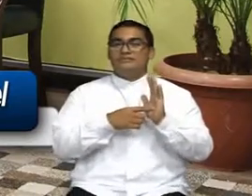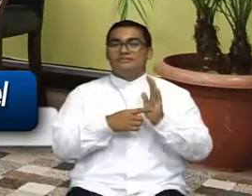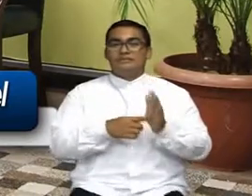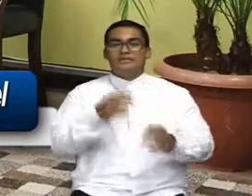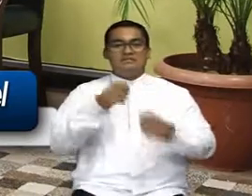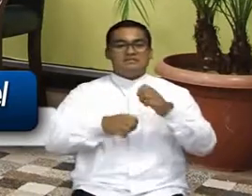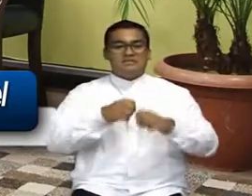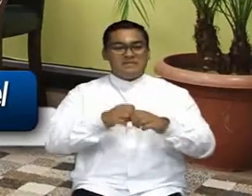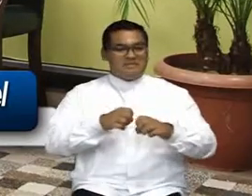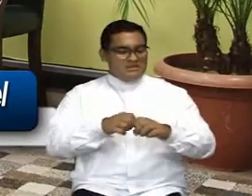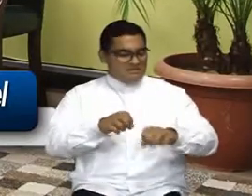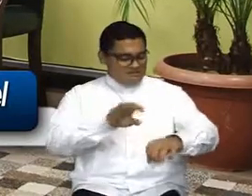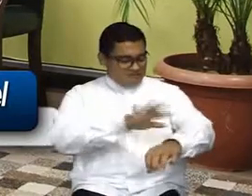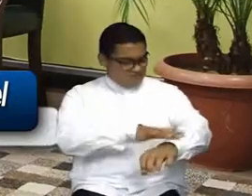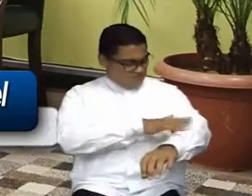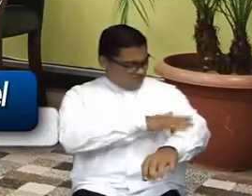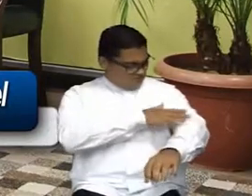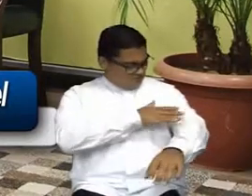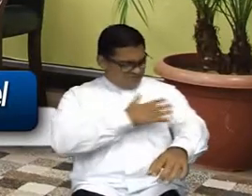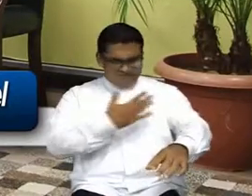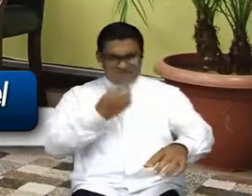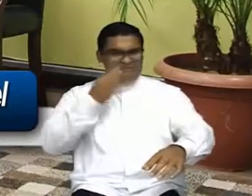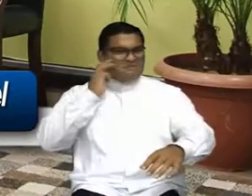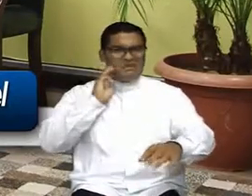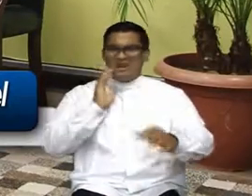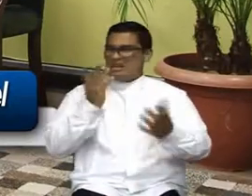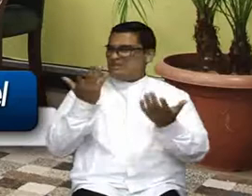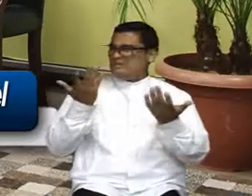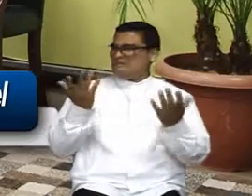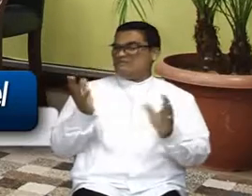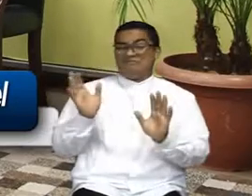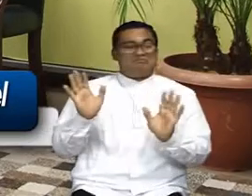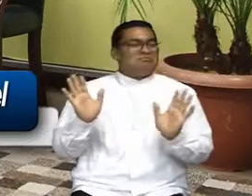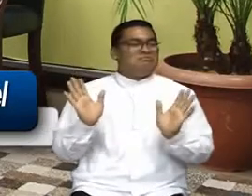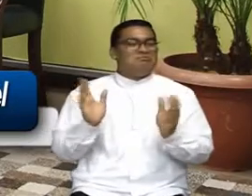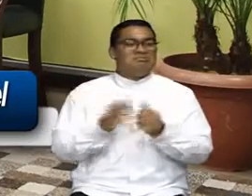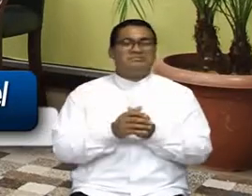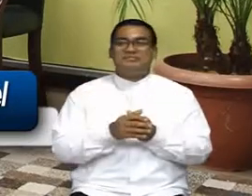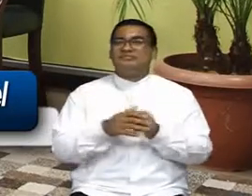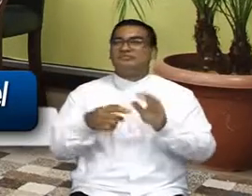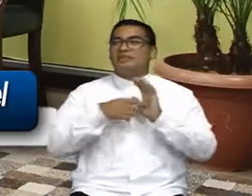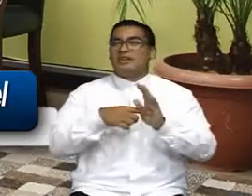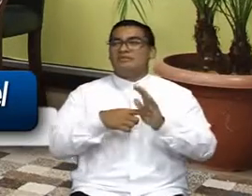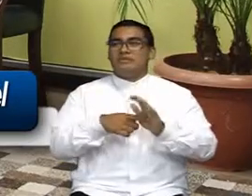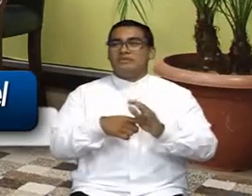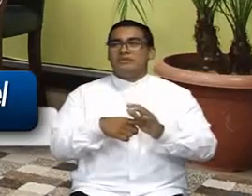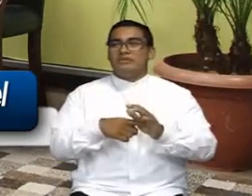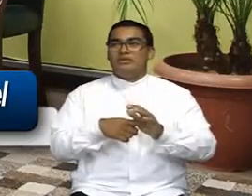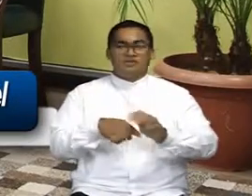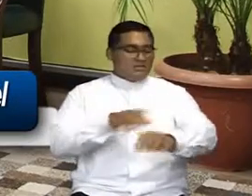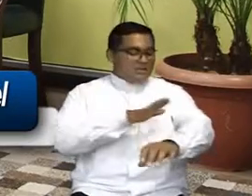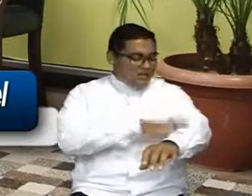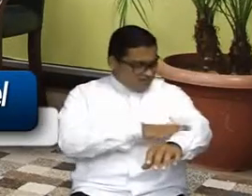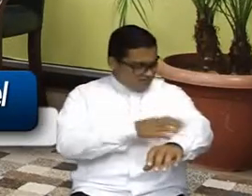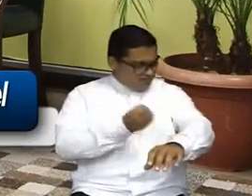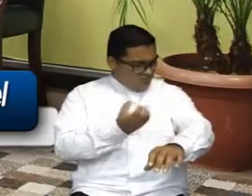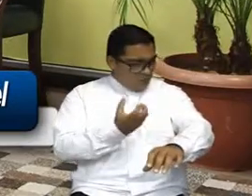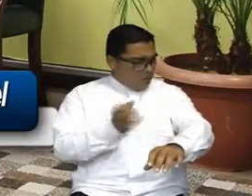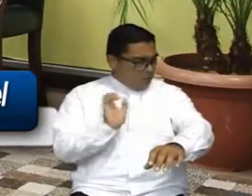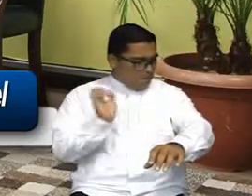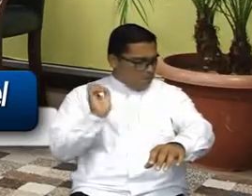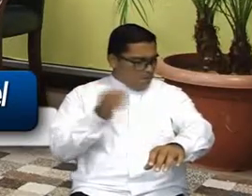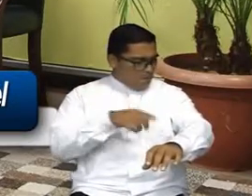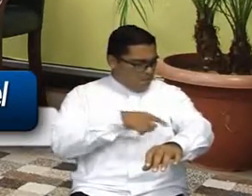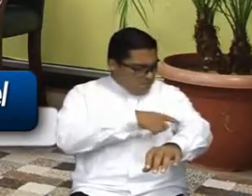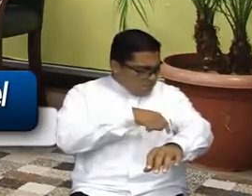lesiones hay que buscar trastornos hematológicos. Y lo peor es cuando, por ejemplo, como no causa lesiones, como no, hay no dolor. Causa síntomas, perdón,